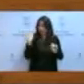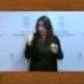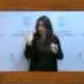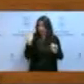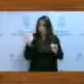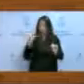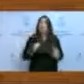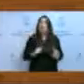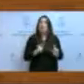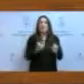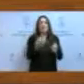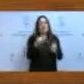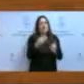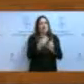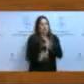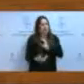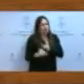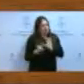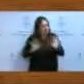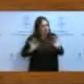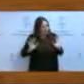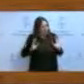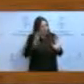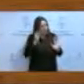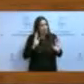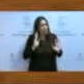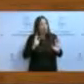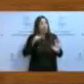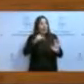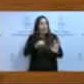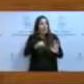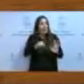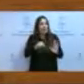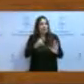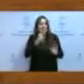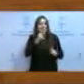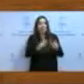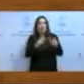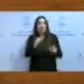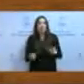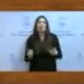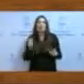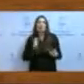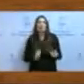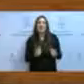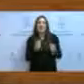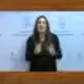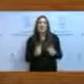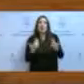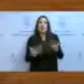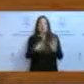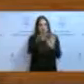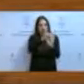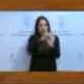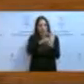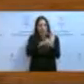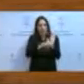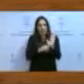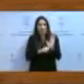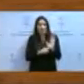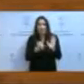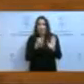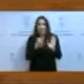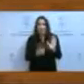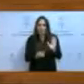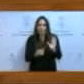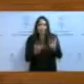y con defectos, podríamos decir, viene ya con el personal necesario, lo que nos lleva a preguntarle ¿por